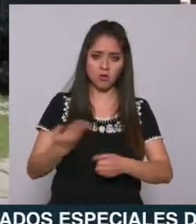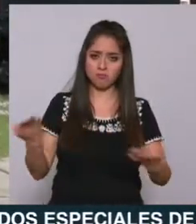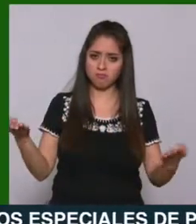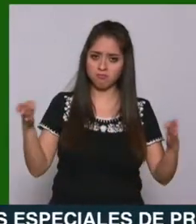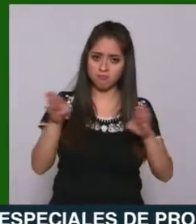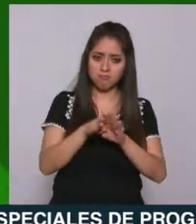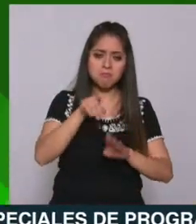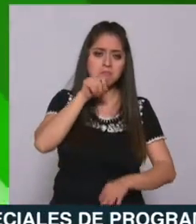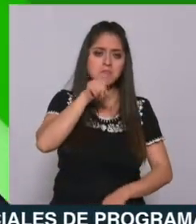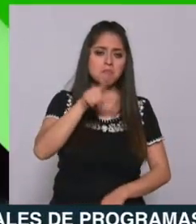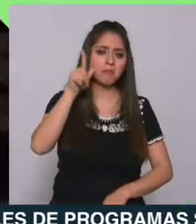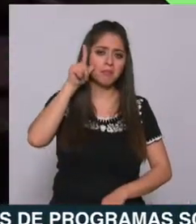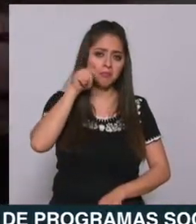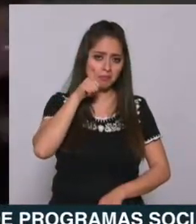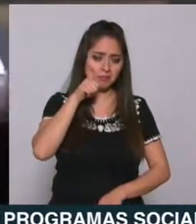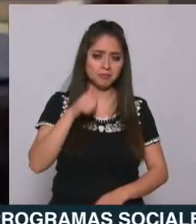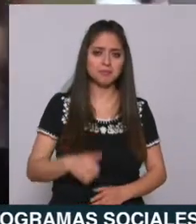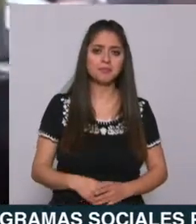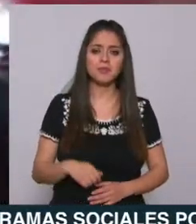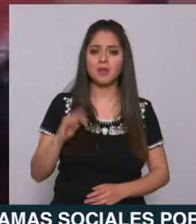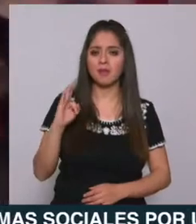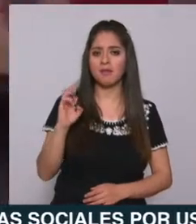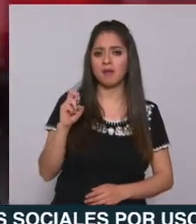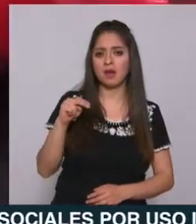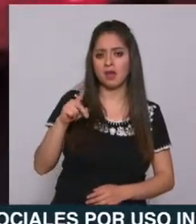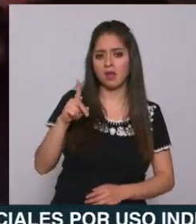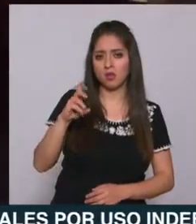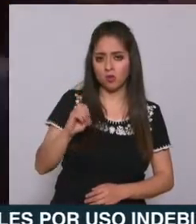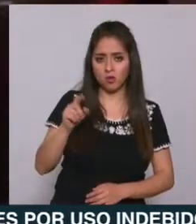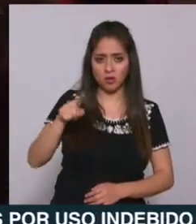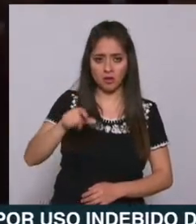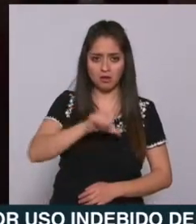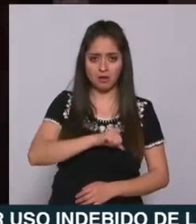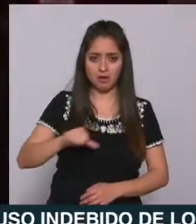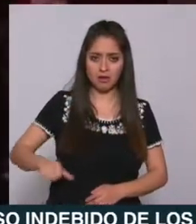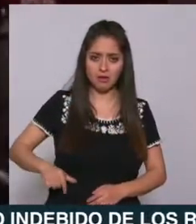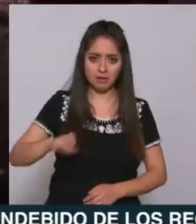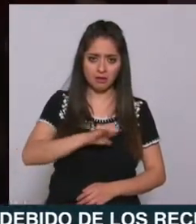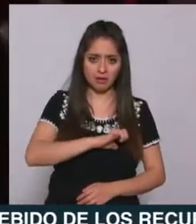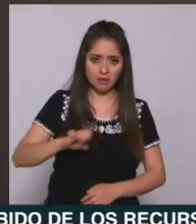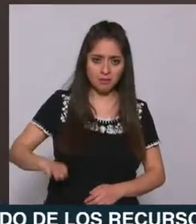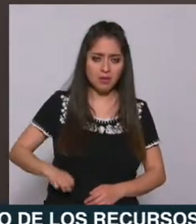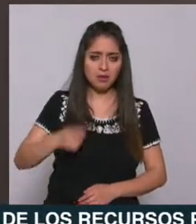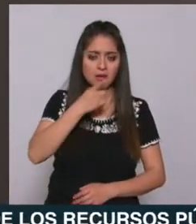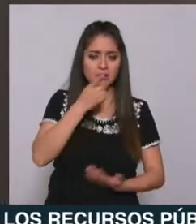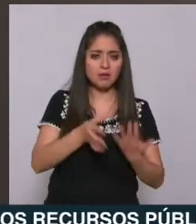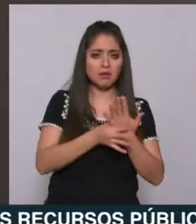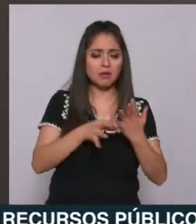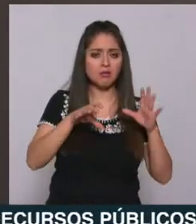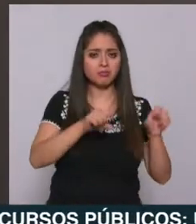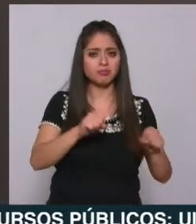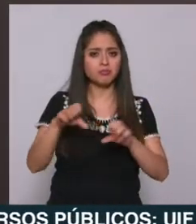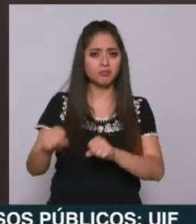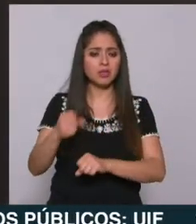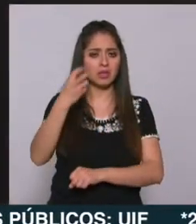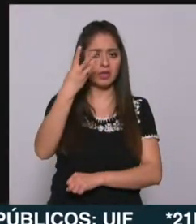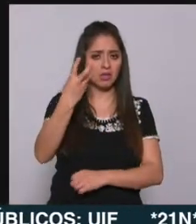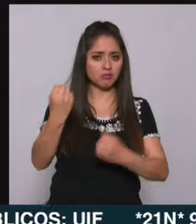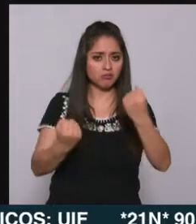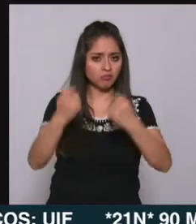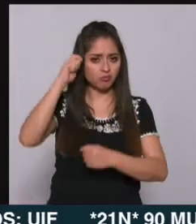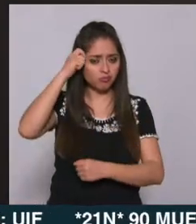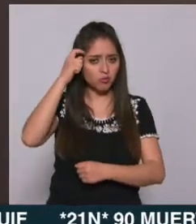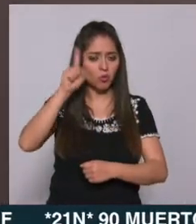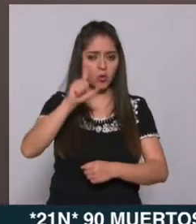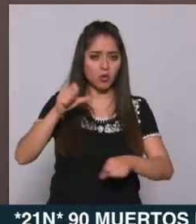mañana. Fernando Vilchis Contreras, alcalde de Ecatepec, informó la detención de uno de los 3 choferes involucrados en choque